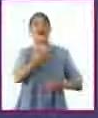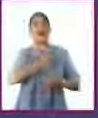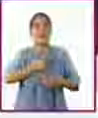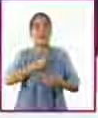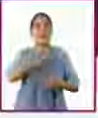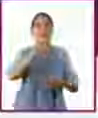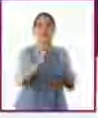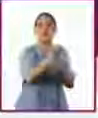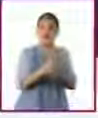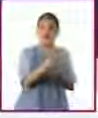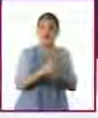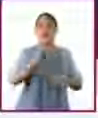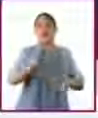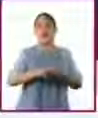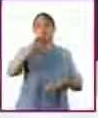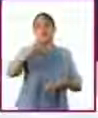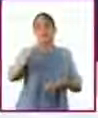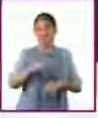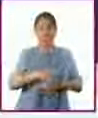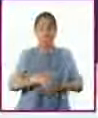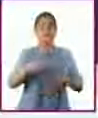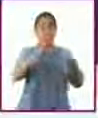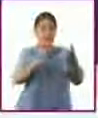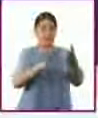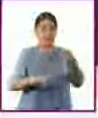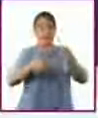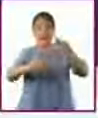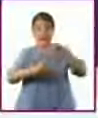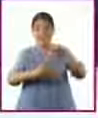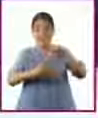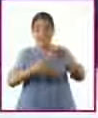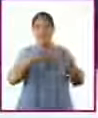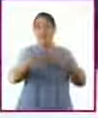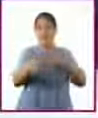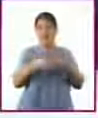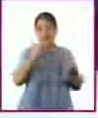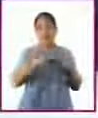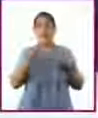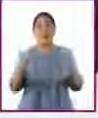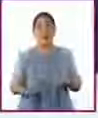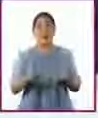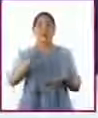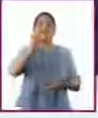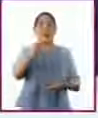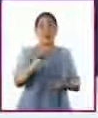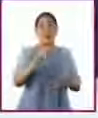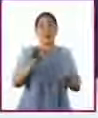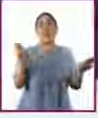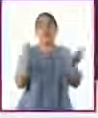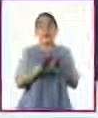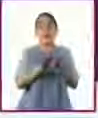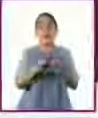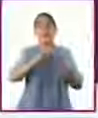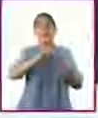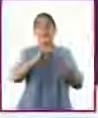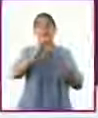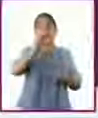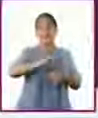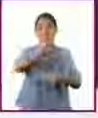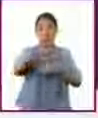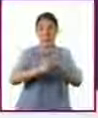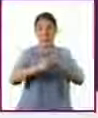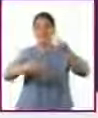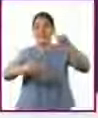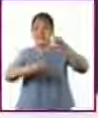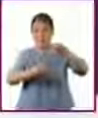investigaciones. La literatura latinoamericana contemporánea, es decir, La generada en los países de América